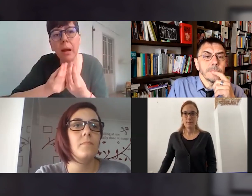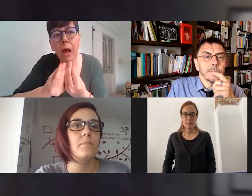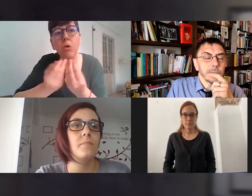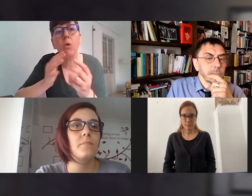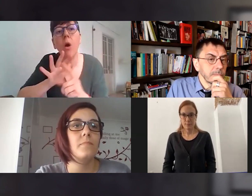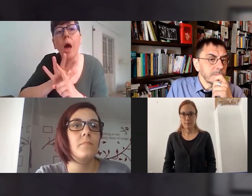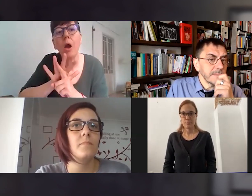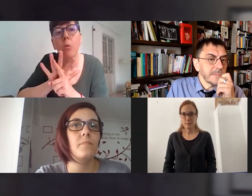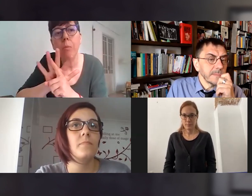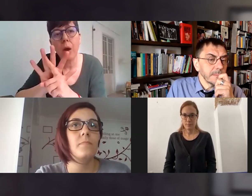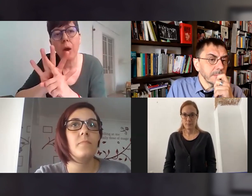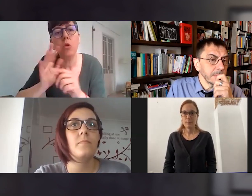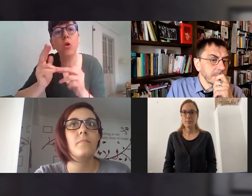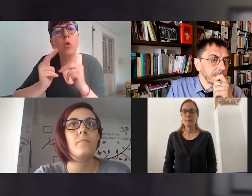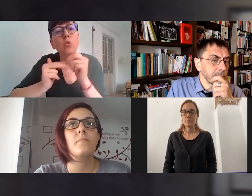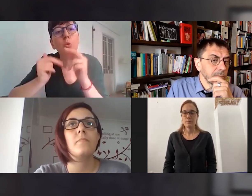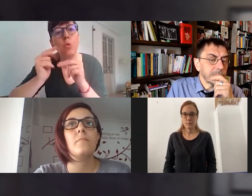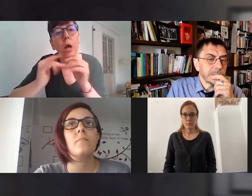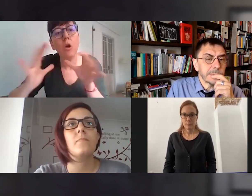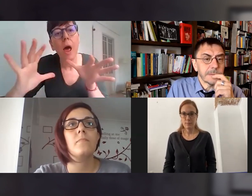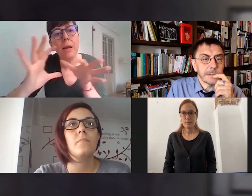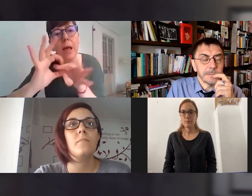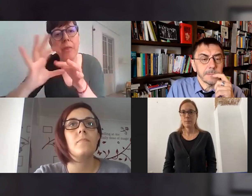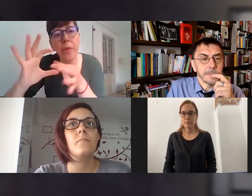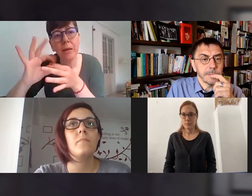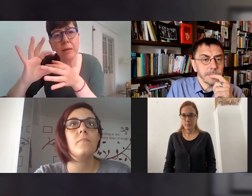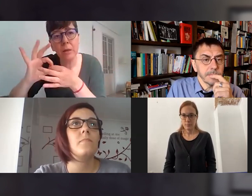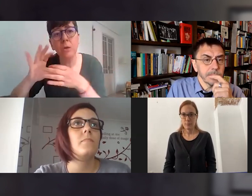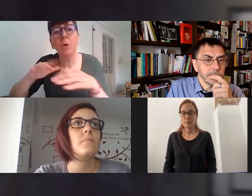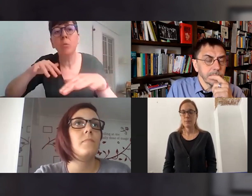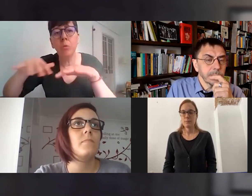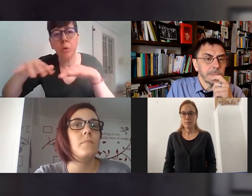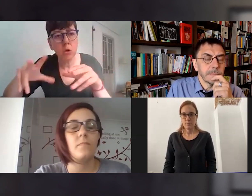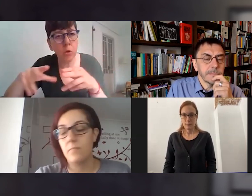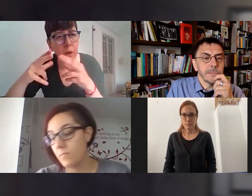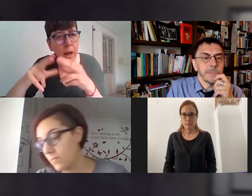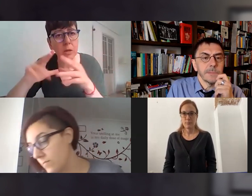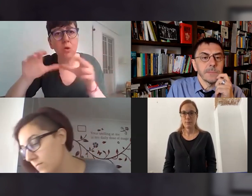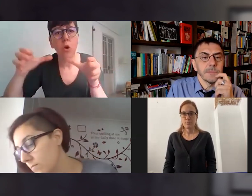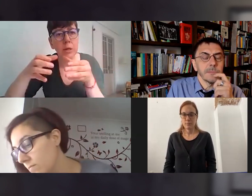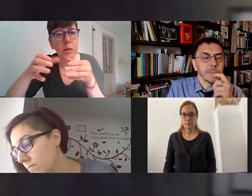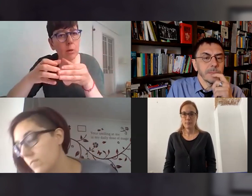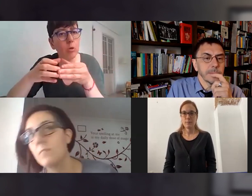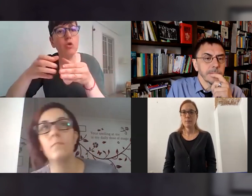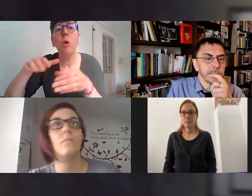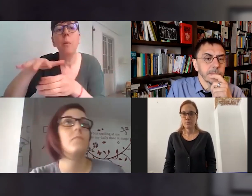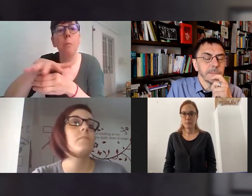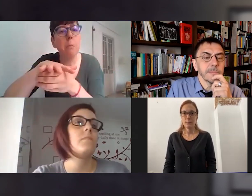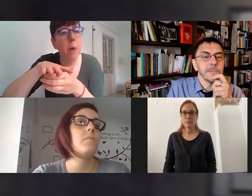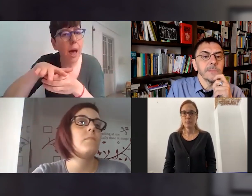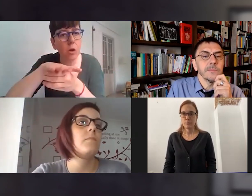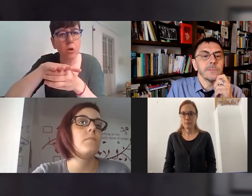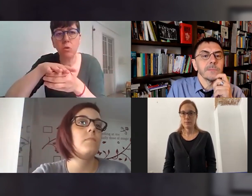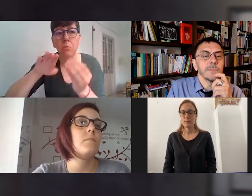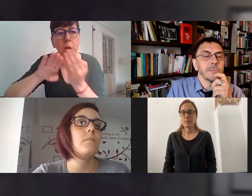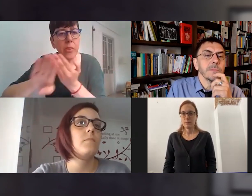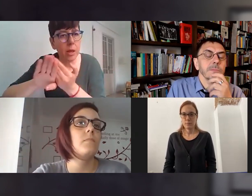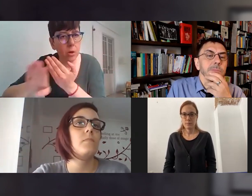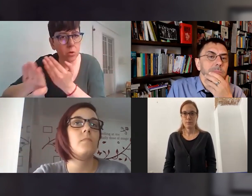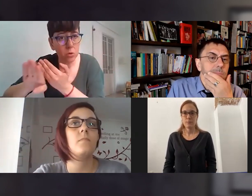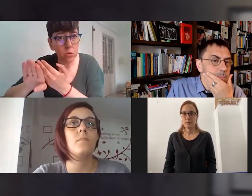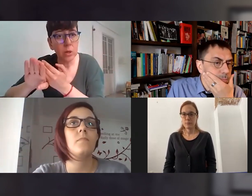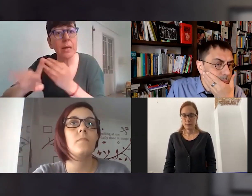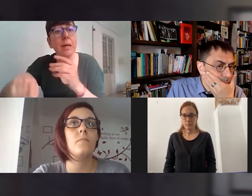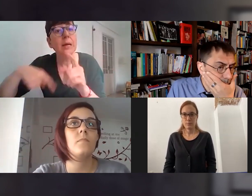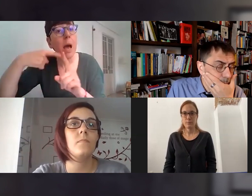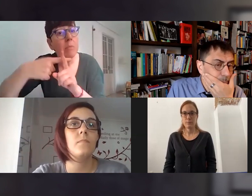y que Podemos va a estar siempre acompañando, arropando, construyendo alianzas con los movimientos sociales, con los colectivos,